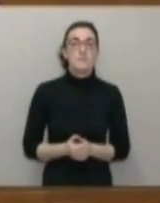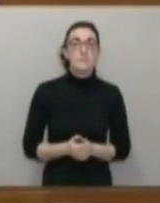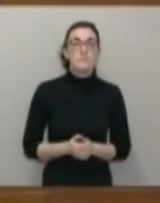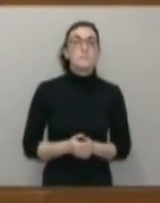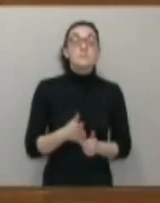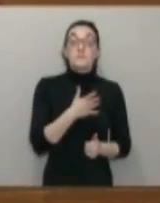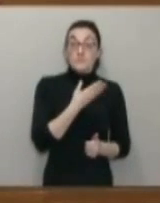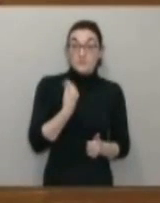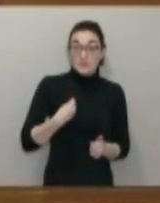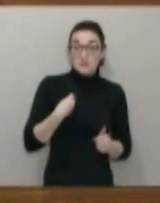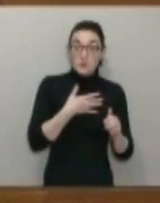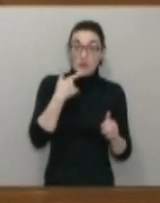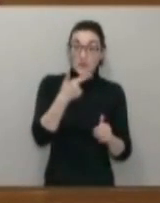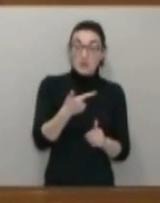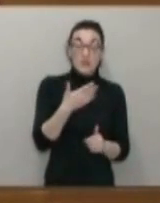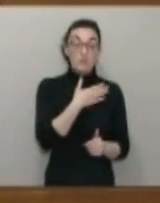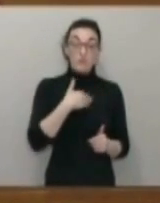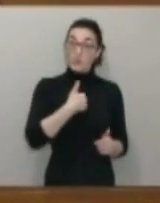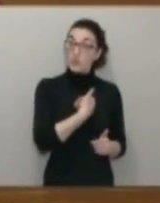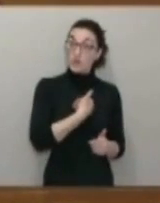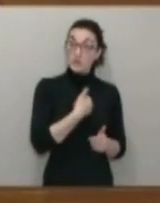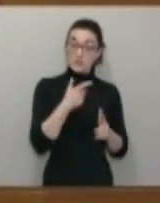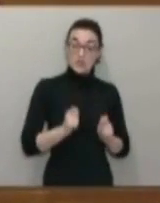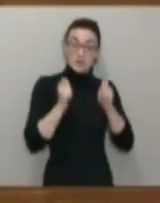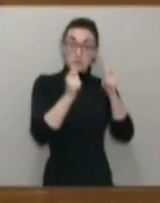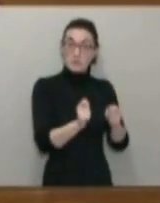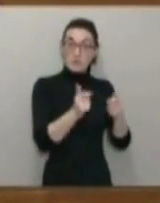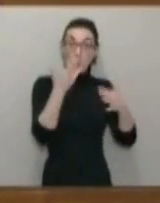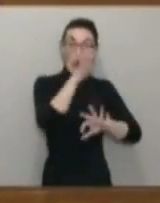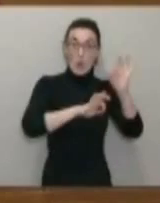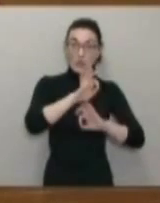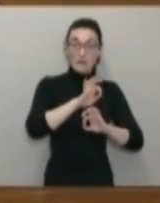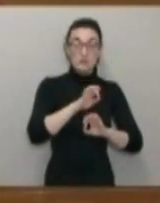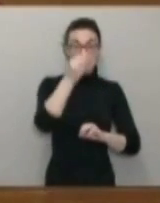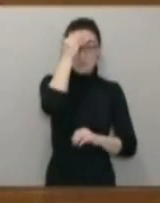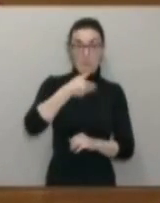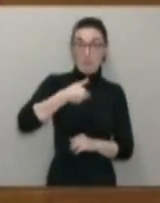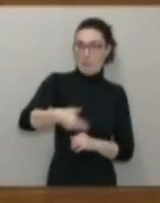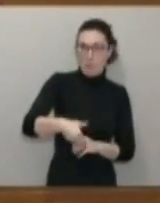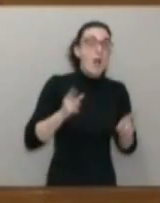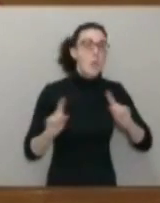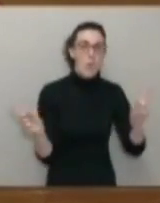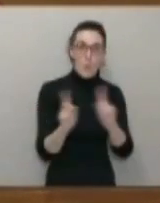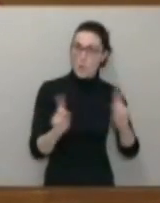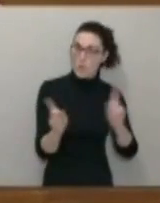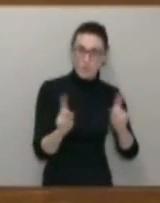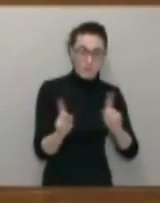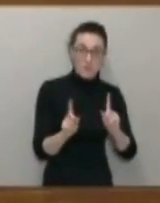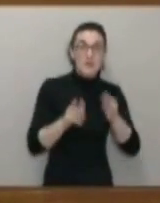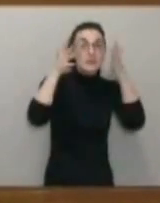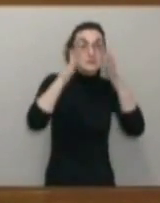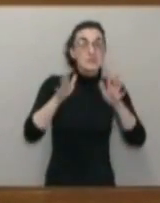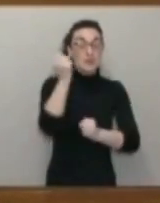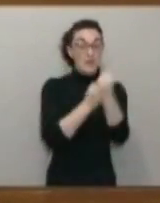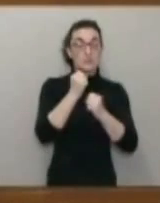¿Quiere ello decir que despreciemos las funciones que tienen asignadas estos órganos? En absoluto, en absoluto. Los consejos